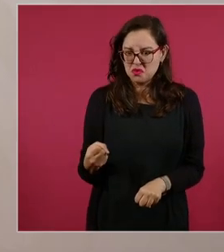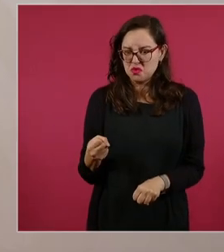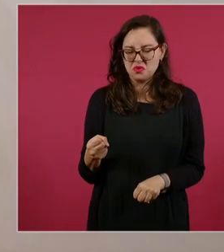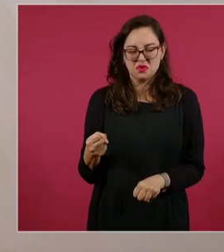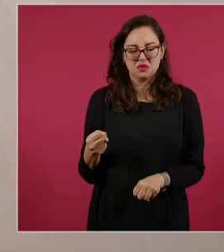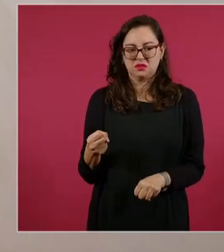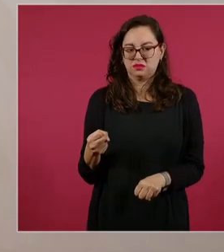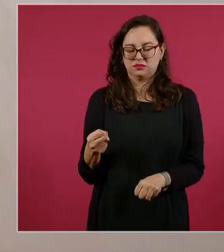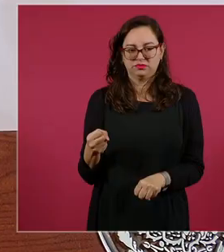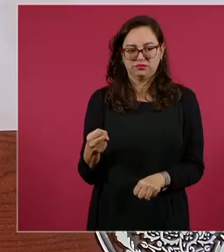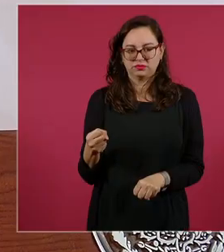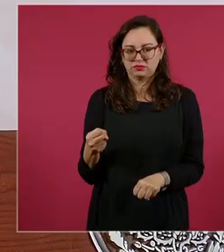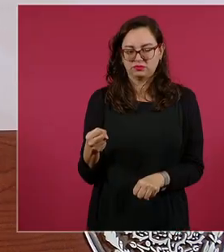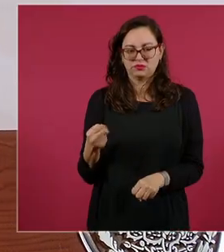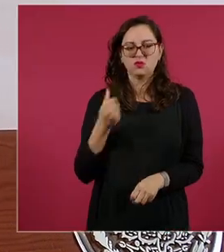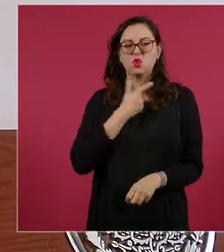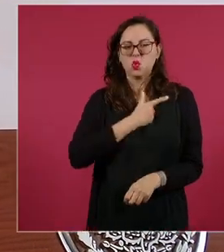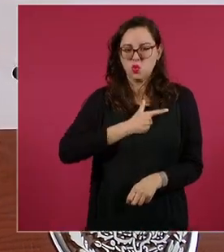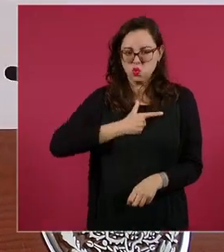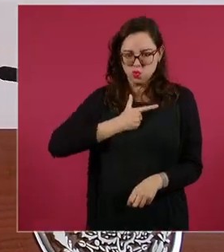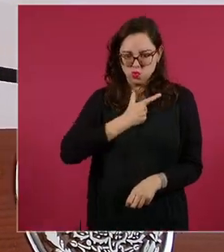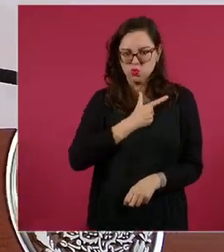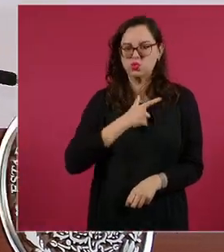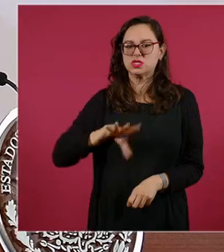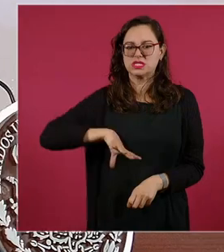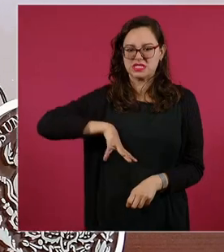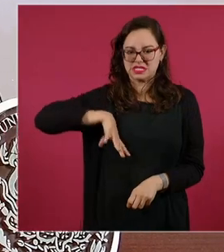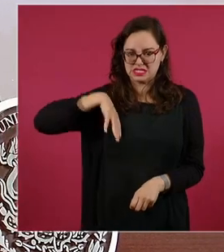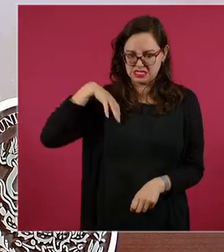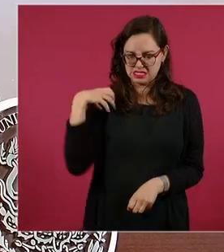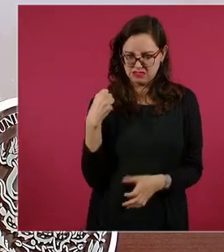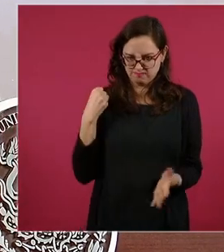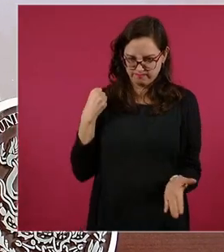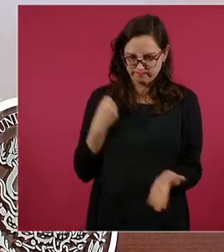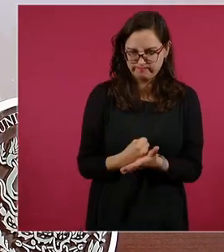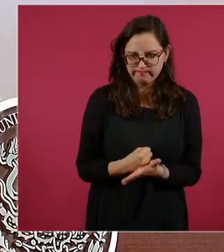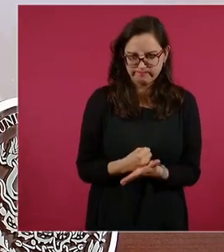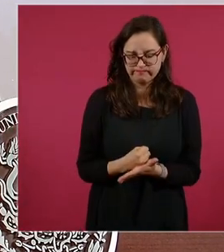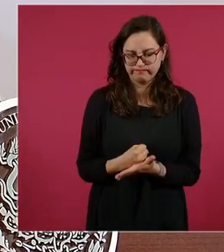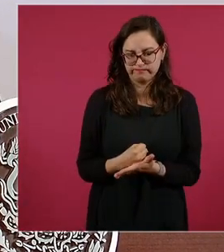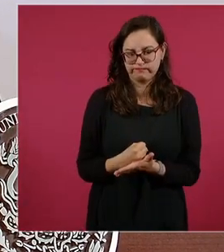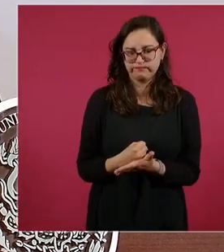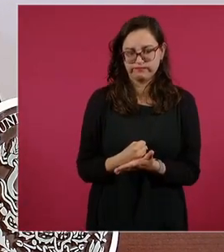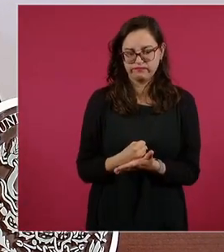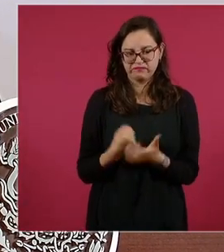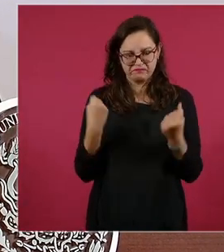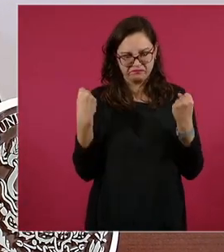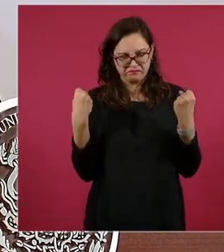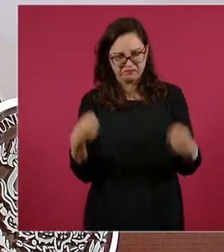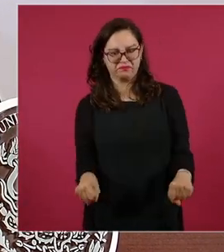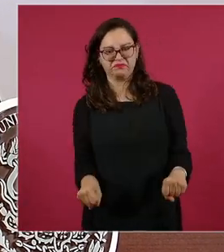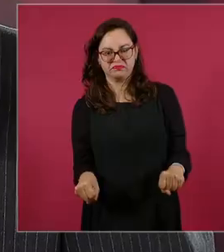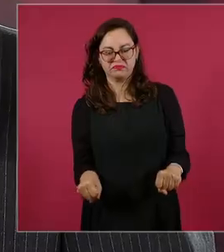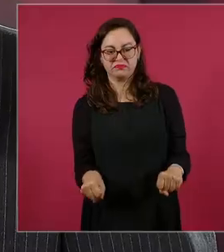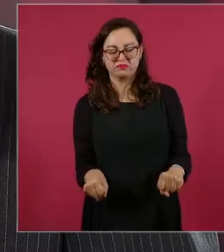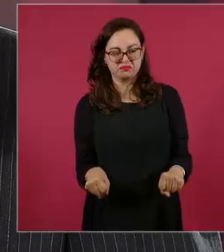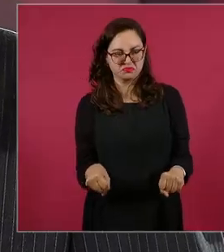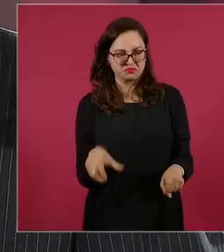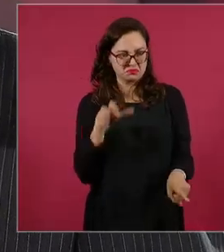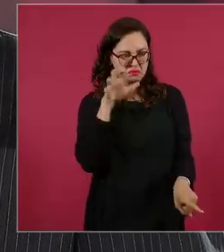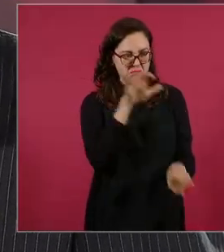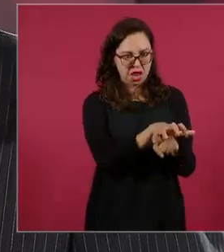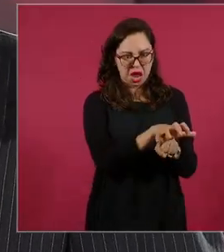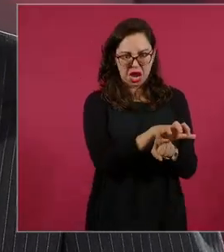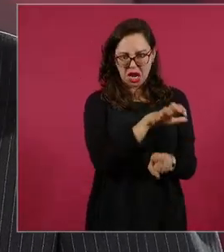son partidarios de la mano dura lo quieren resolver todo por la fuerza